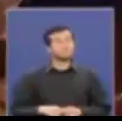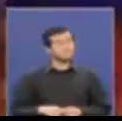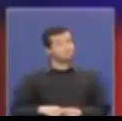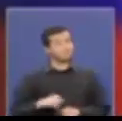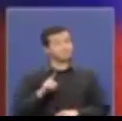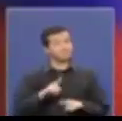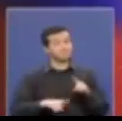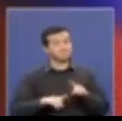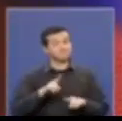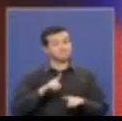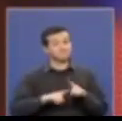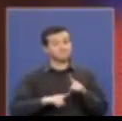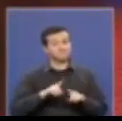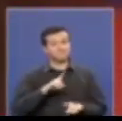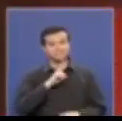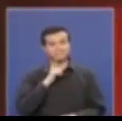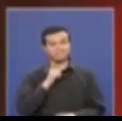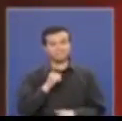Bueno, compañeros.